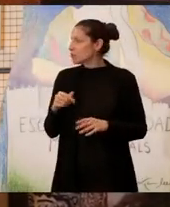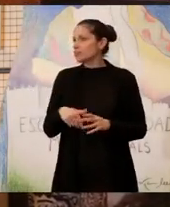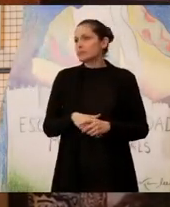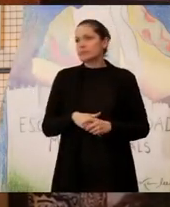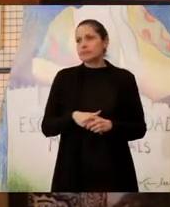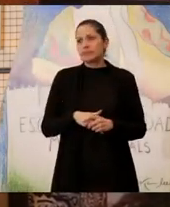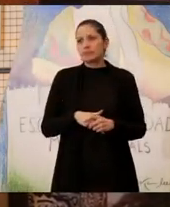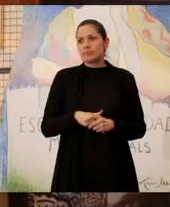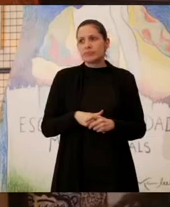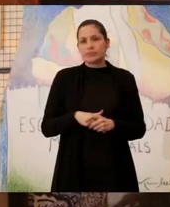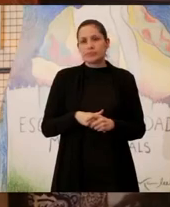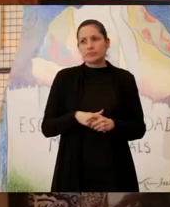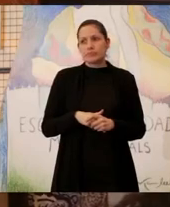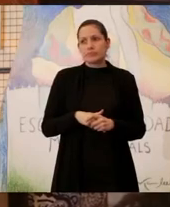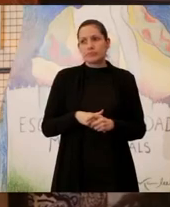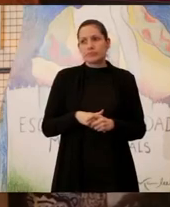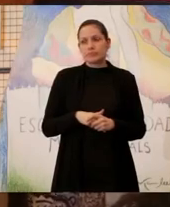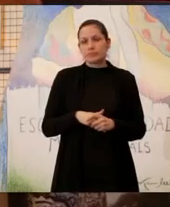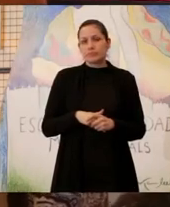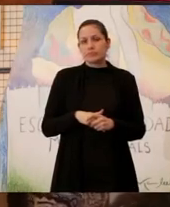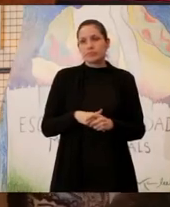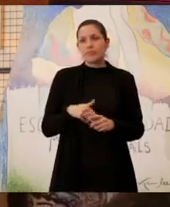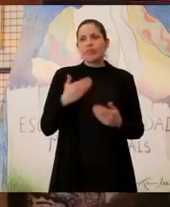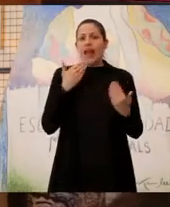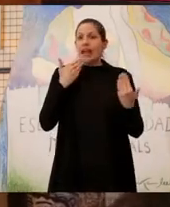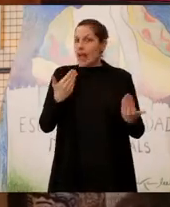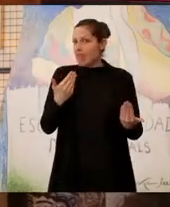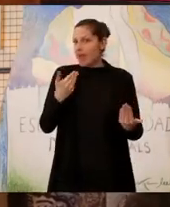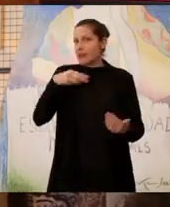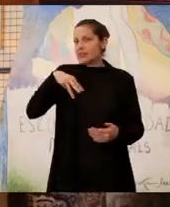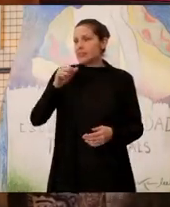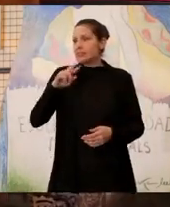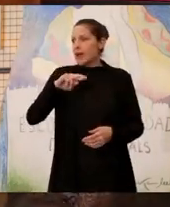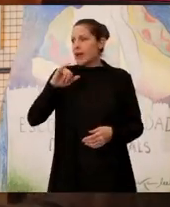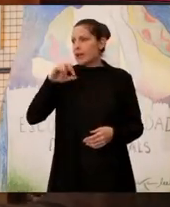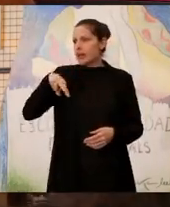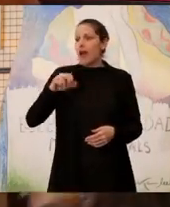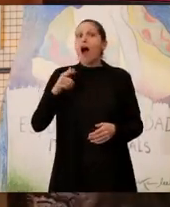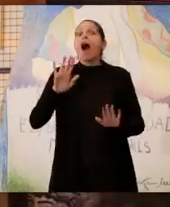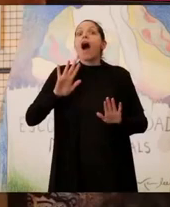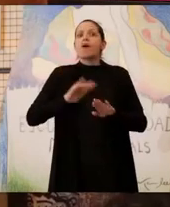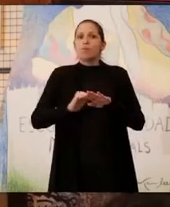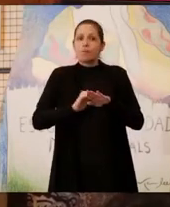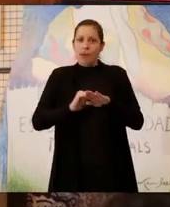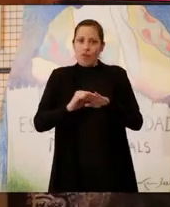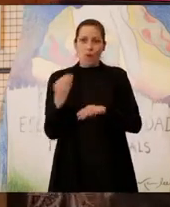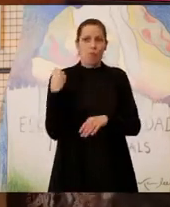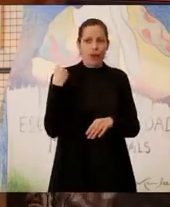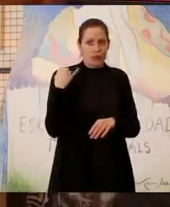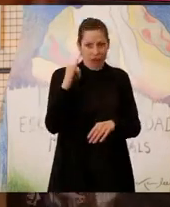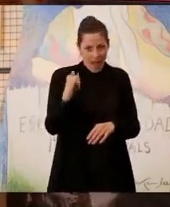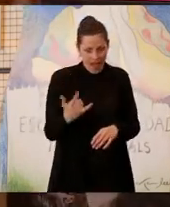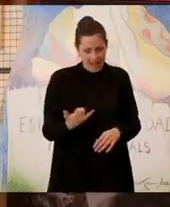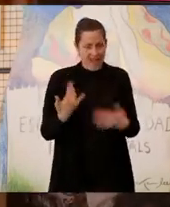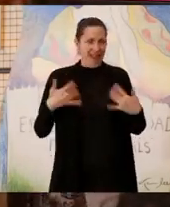me queda dar las gracias a Marina subirat por su presencia Ay Tenemos aquí una pregunta Mira qué bien